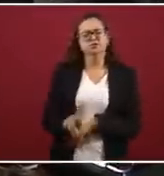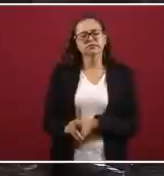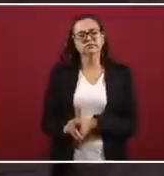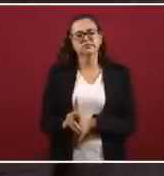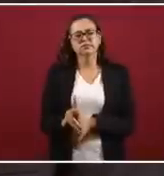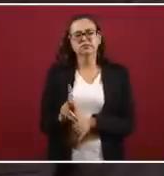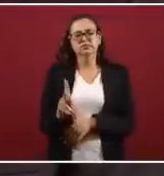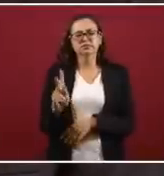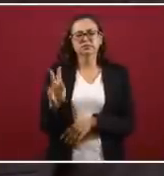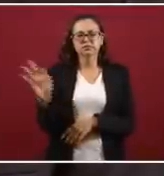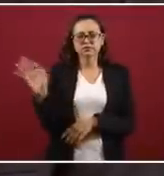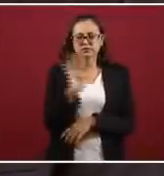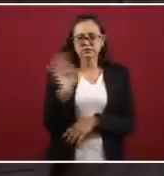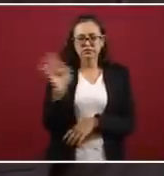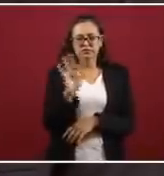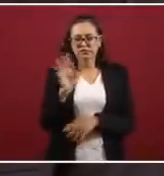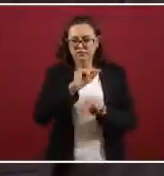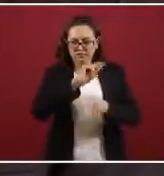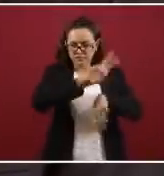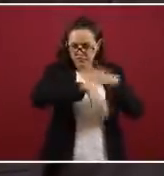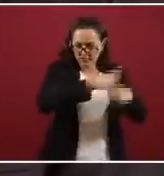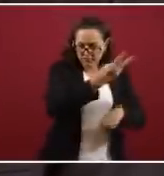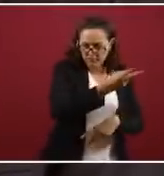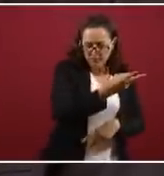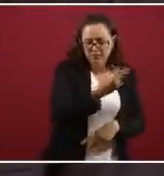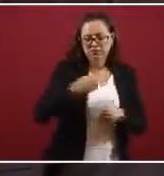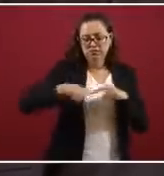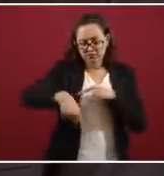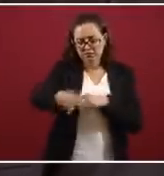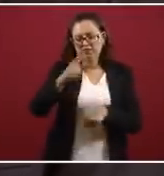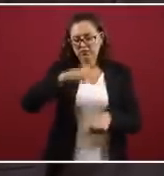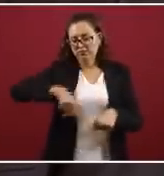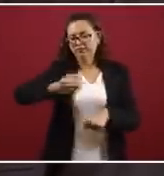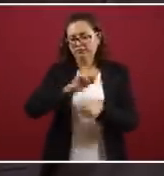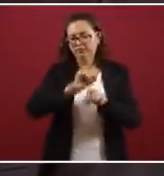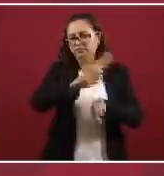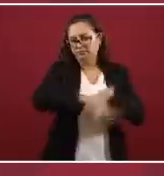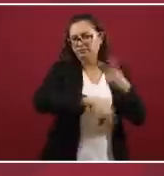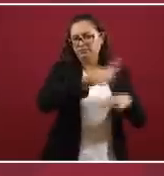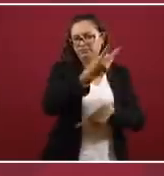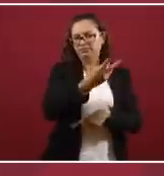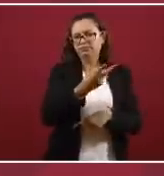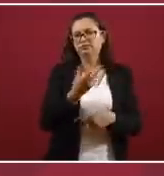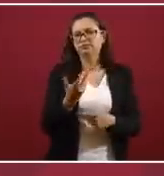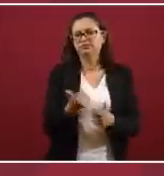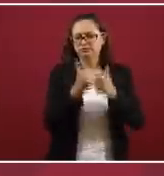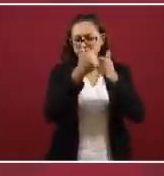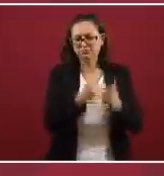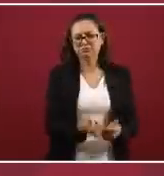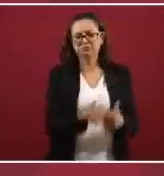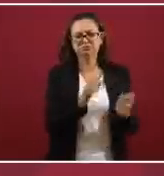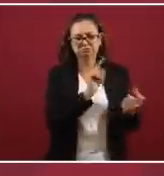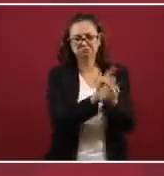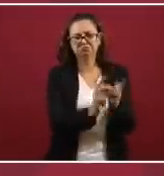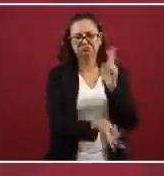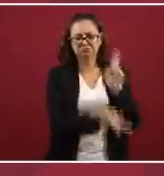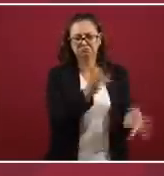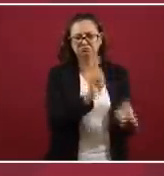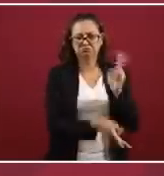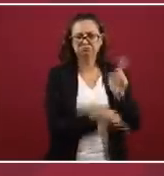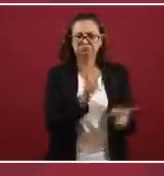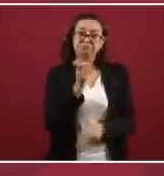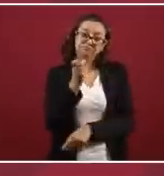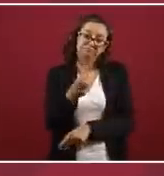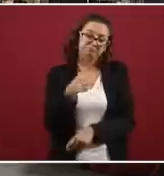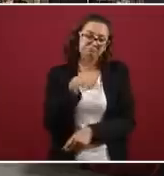no ha estado allá, que vaya esta semana y que se atienda esta petición. Eso es lo que